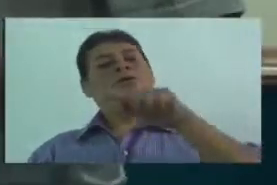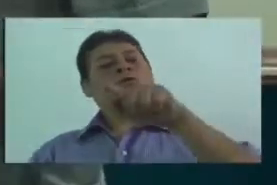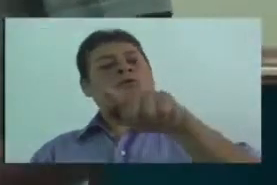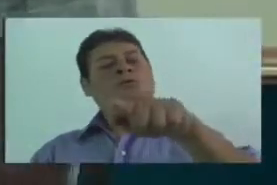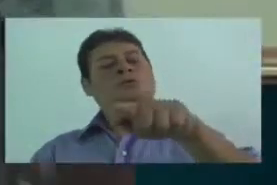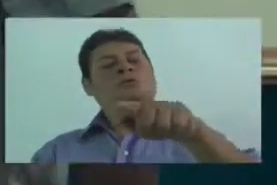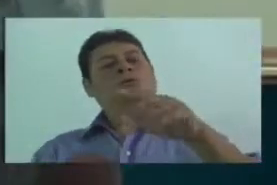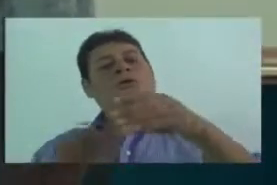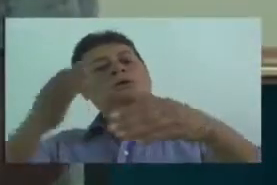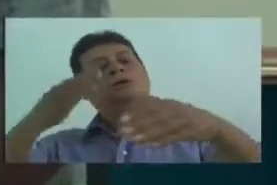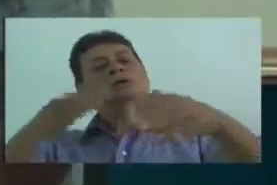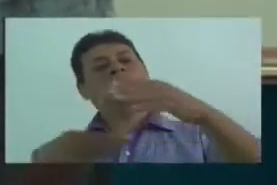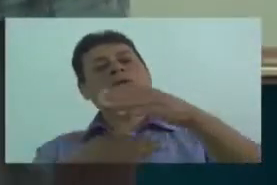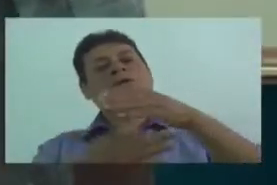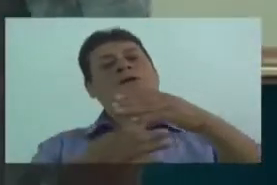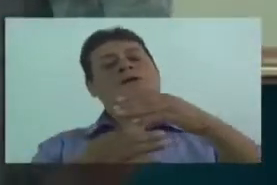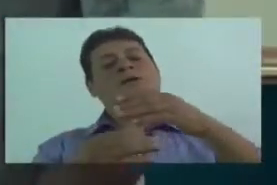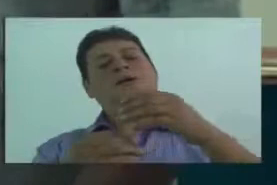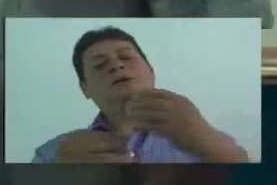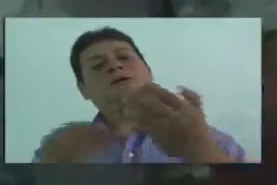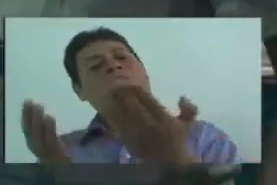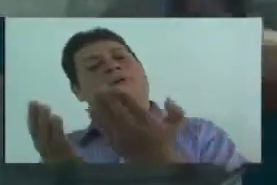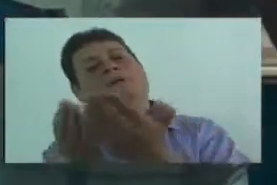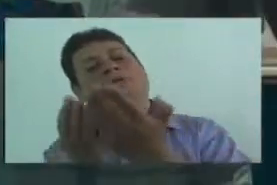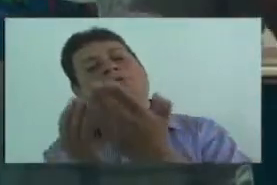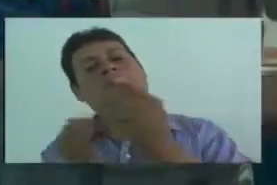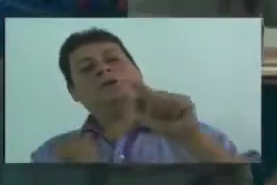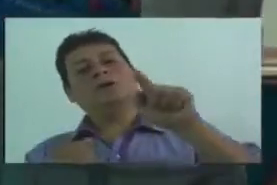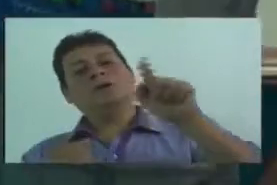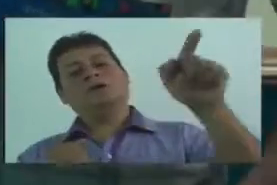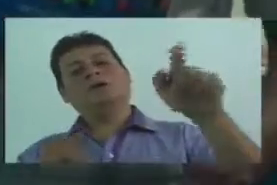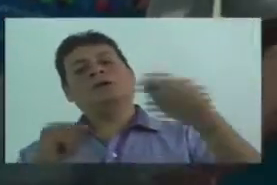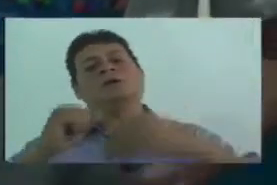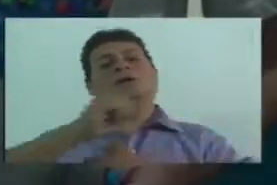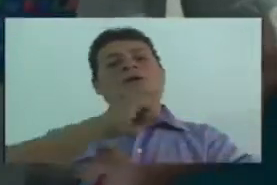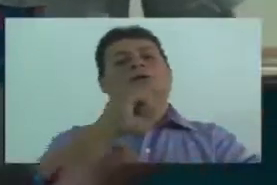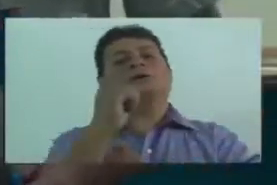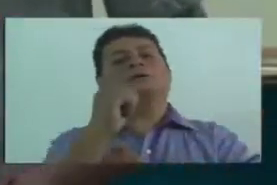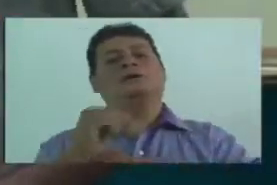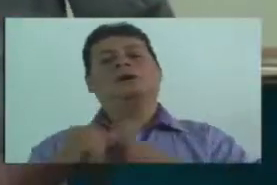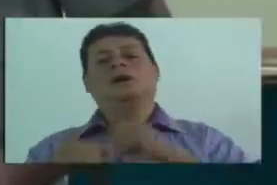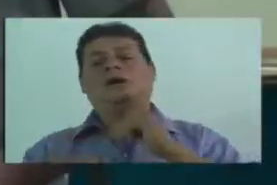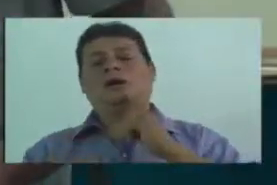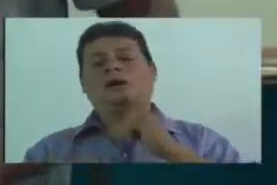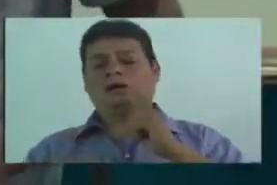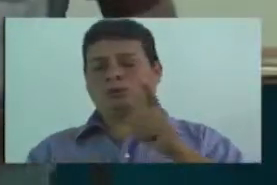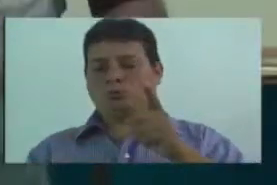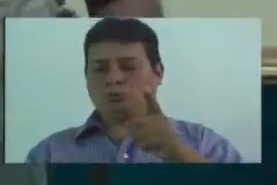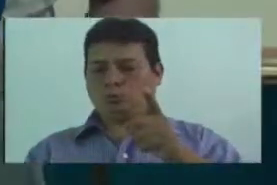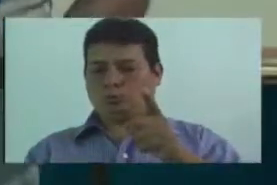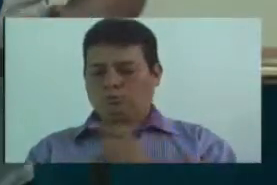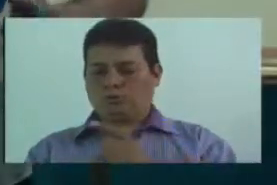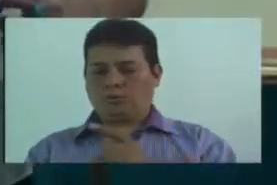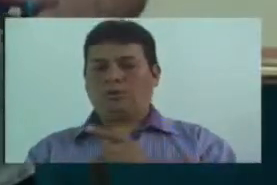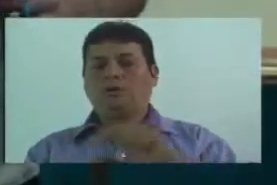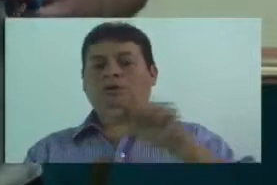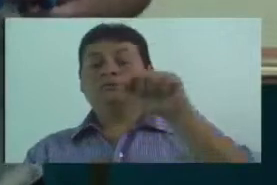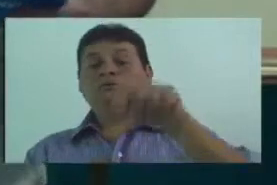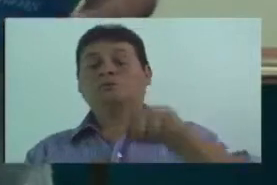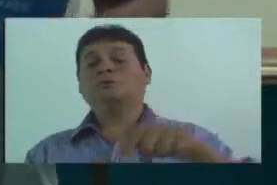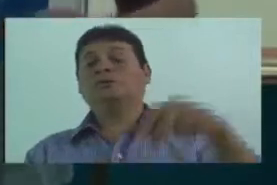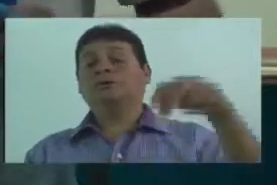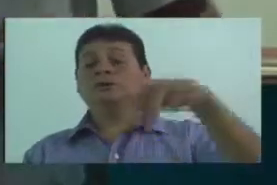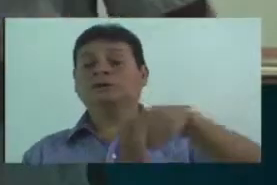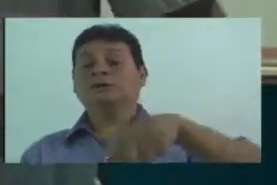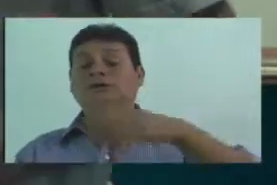compañeros. Y por su parte, Ana dice: no pienso arriesgarme para nada. Está expresando una negación.